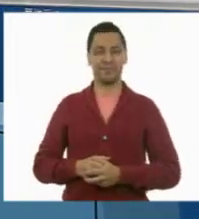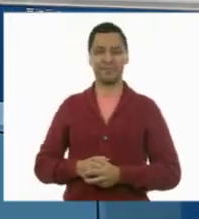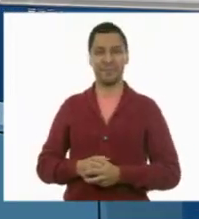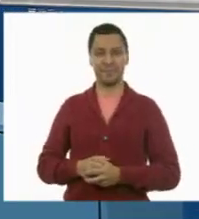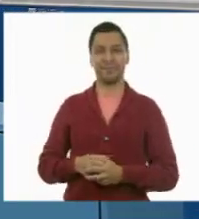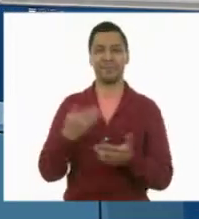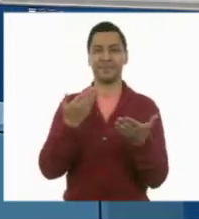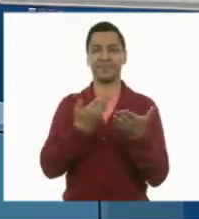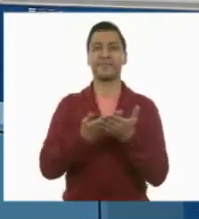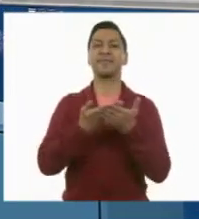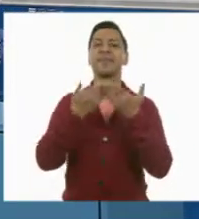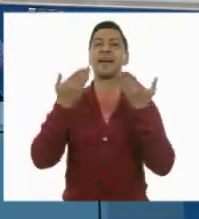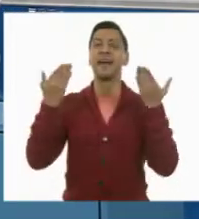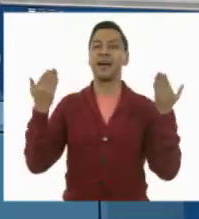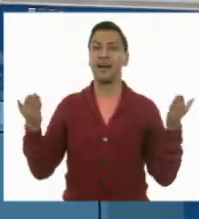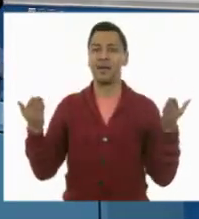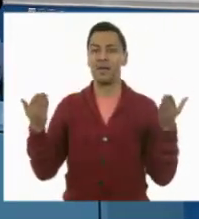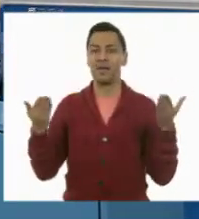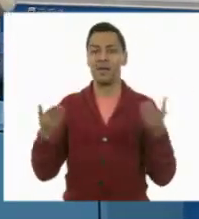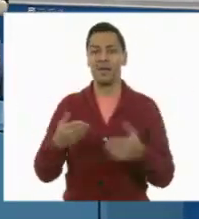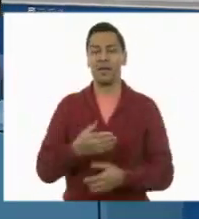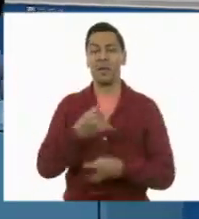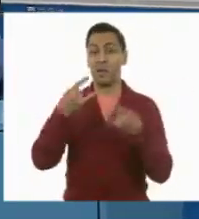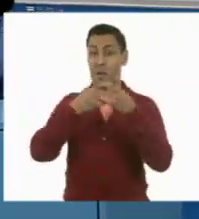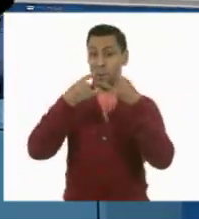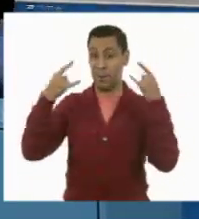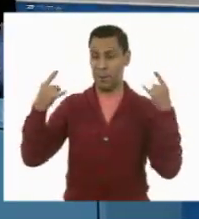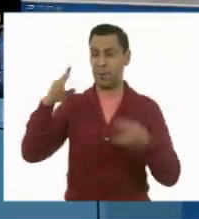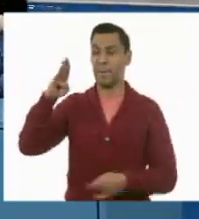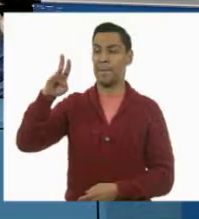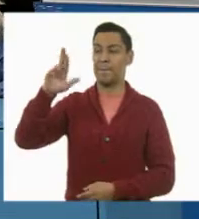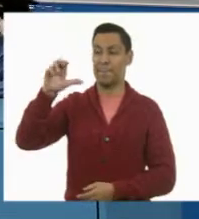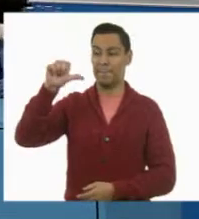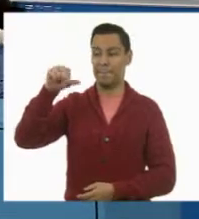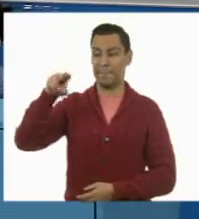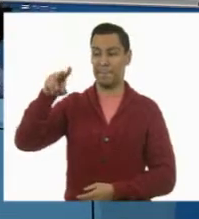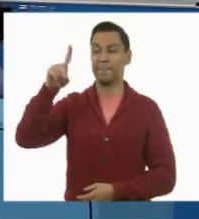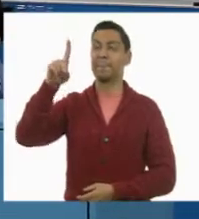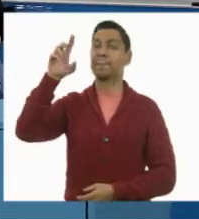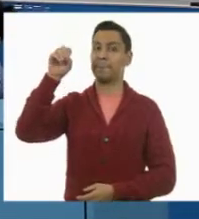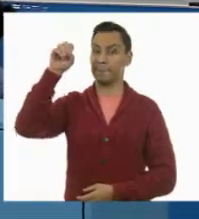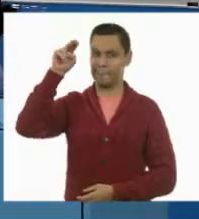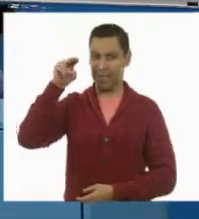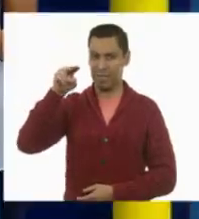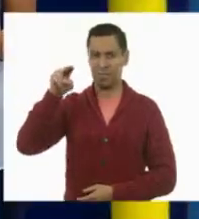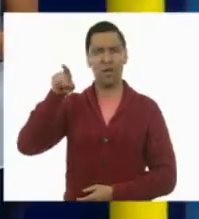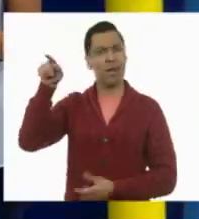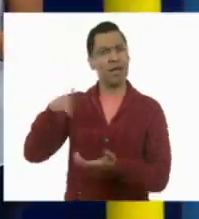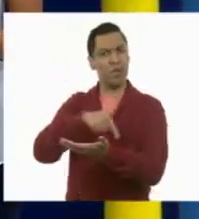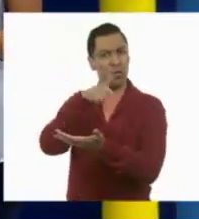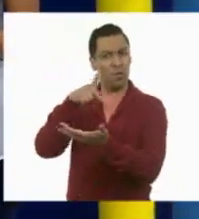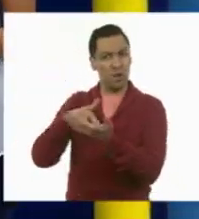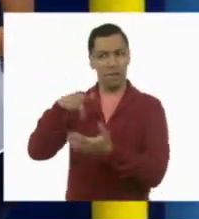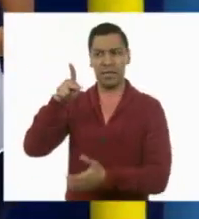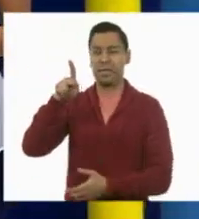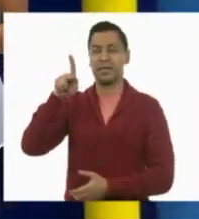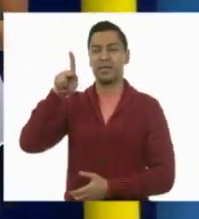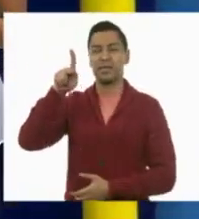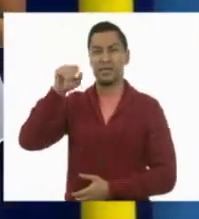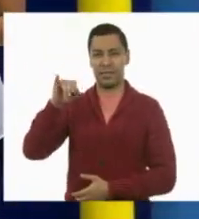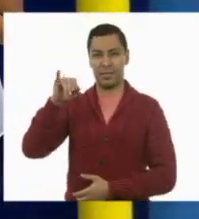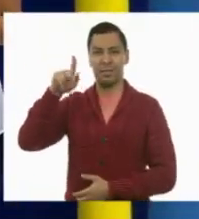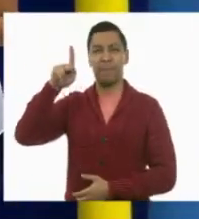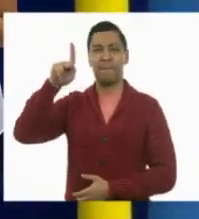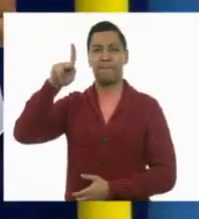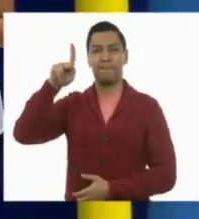ahora el caso de Brandon, quien llega junto con su familia a Quipatla. Y tienen que poner